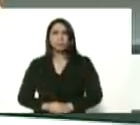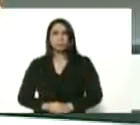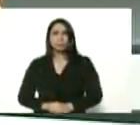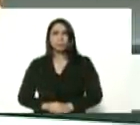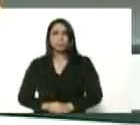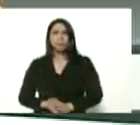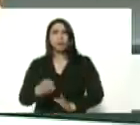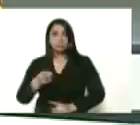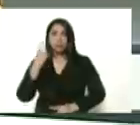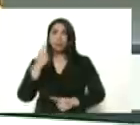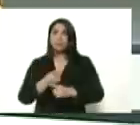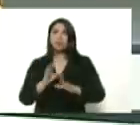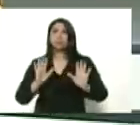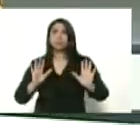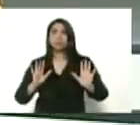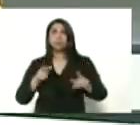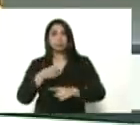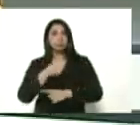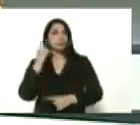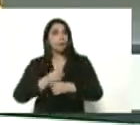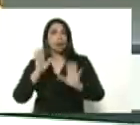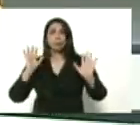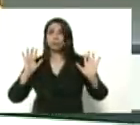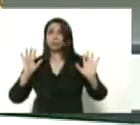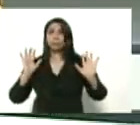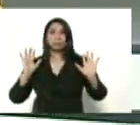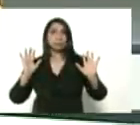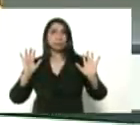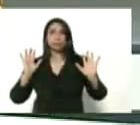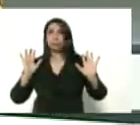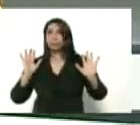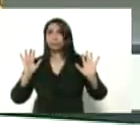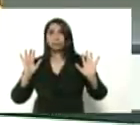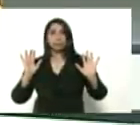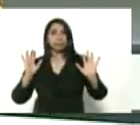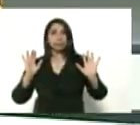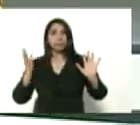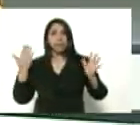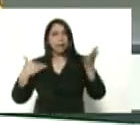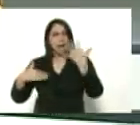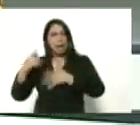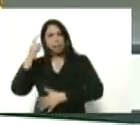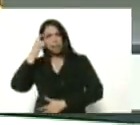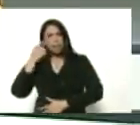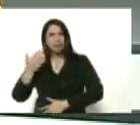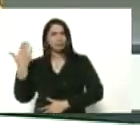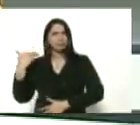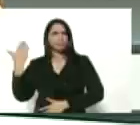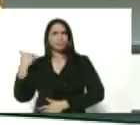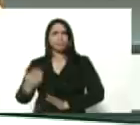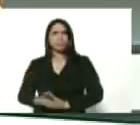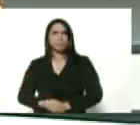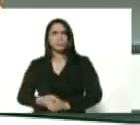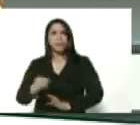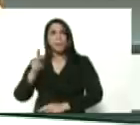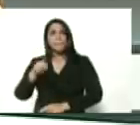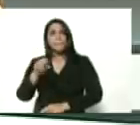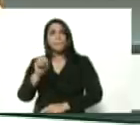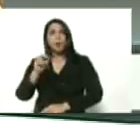Así es, así es. Hace unos días atrás, Mike